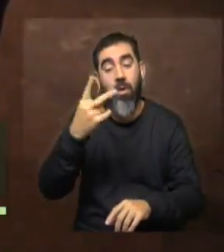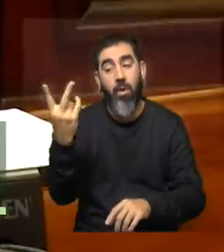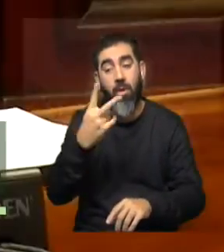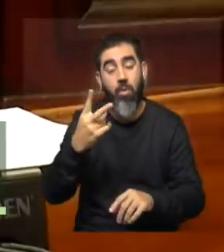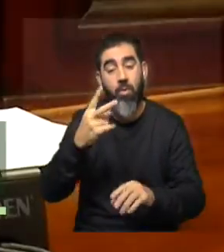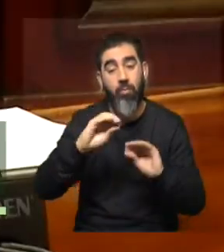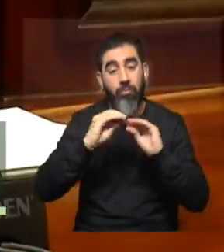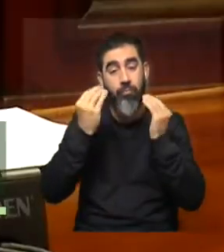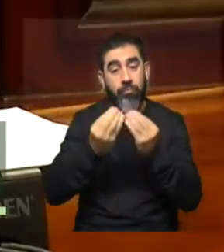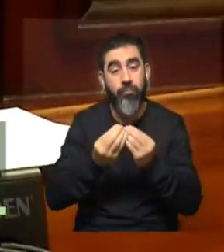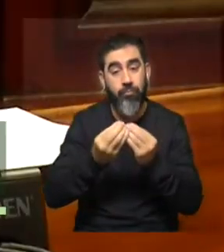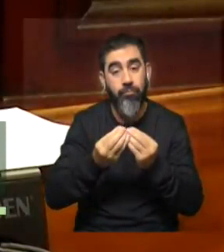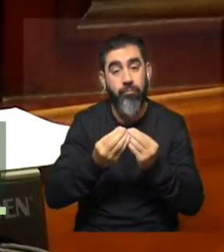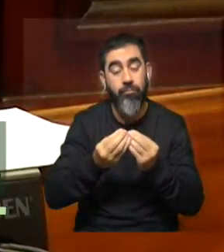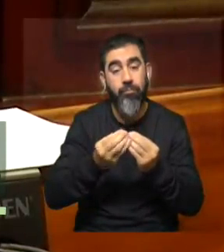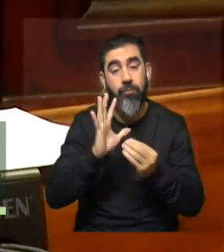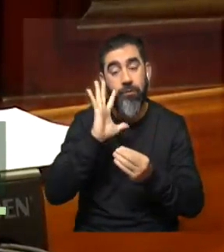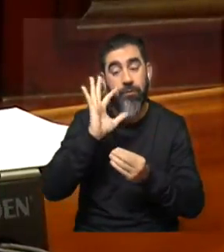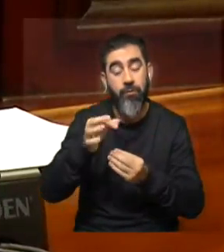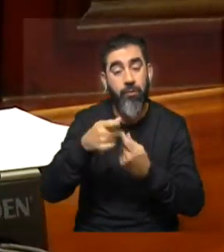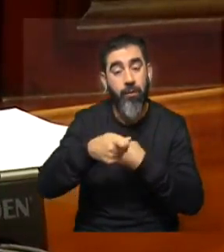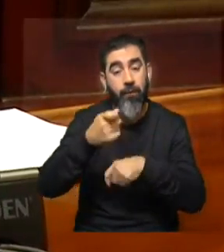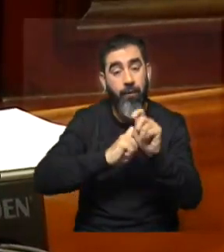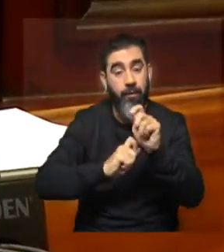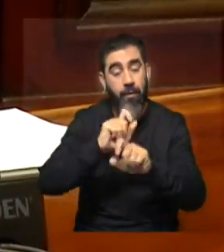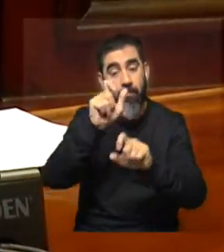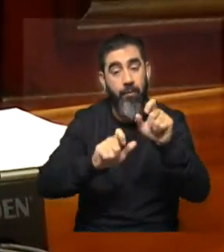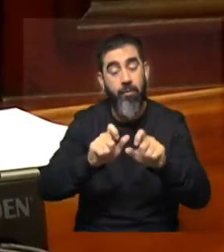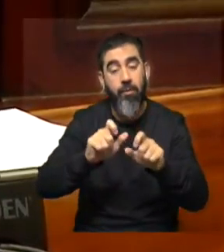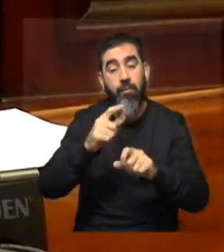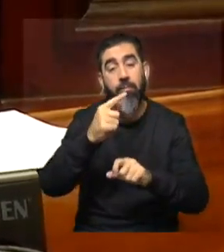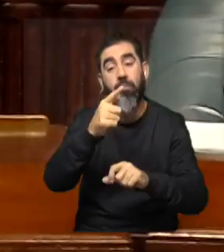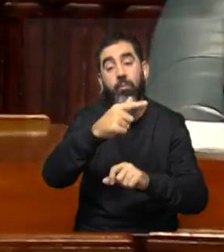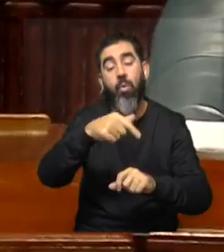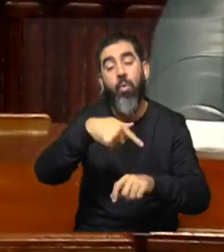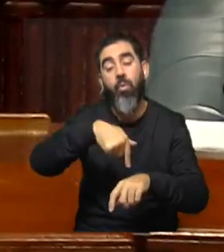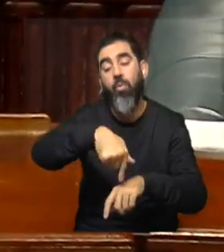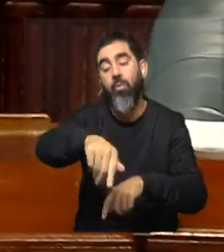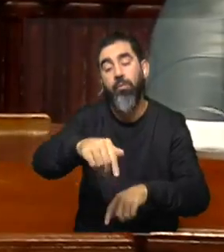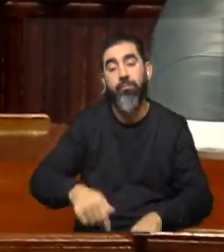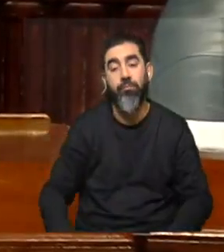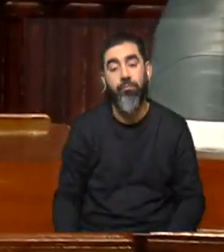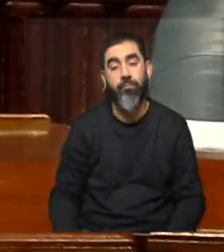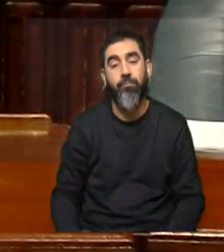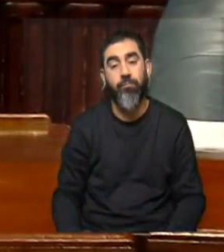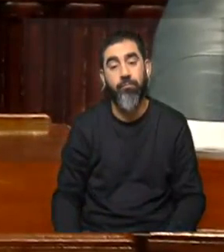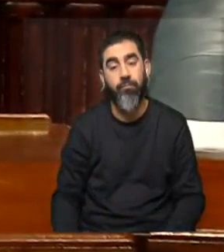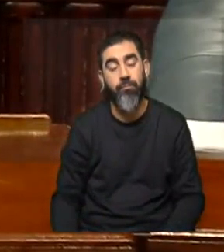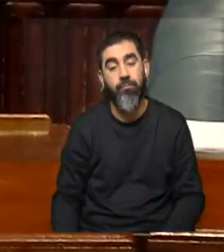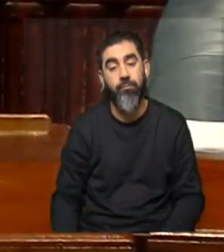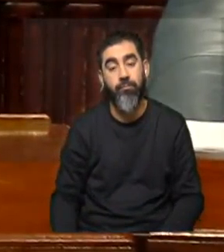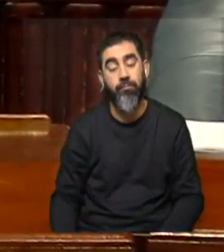dos secciones comenzarían a verse en el precio de venta al público en las próximas horas ahí había un tema te acordás Cómo se llama